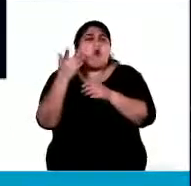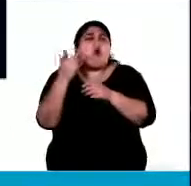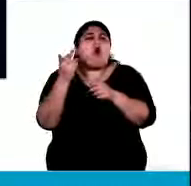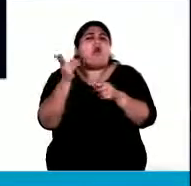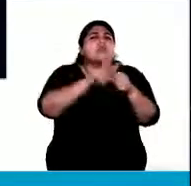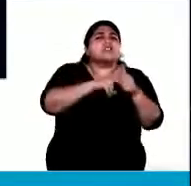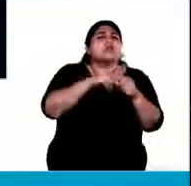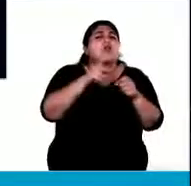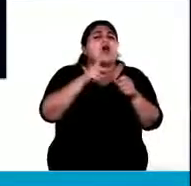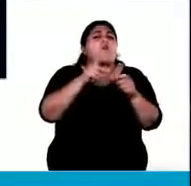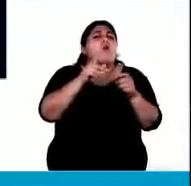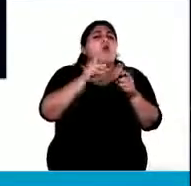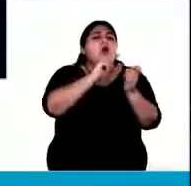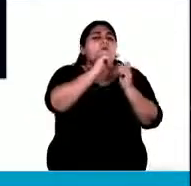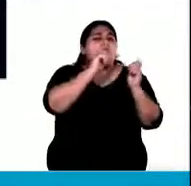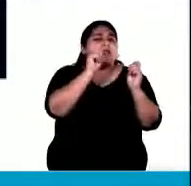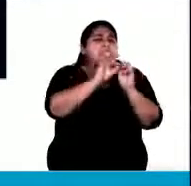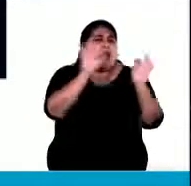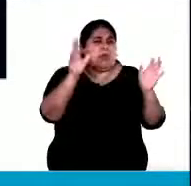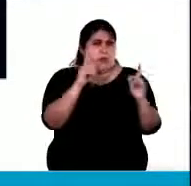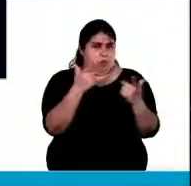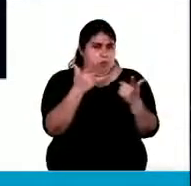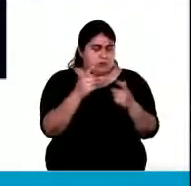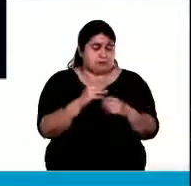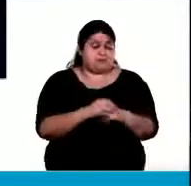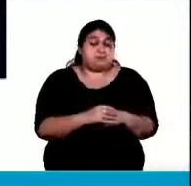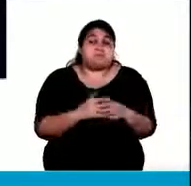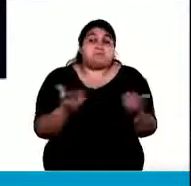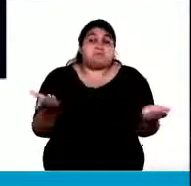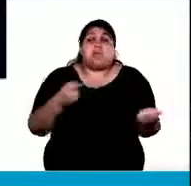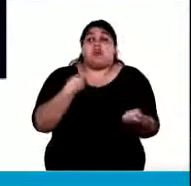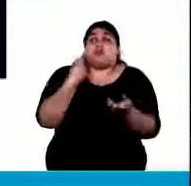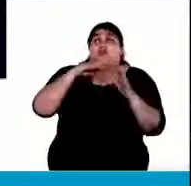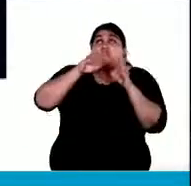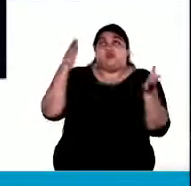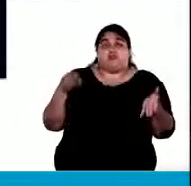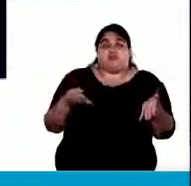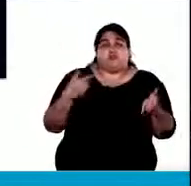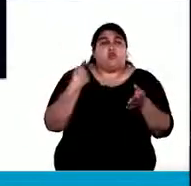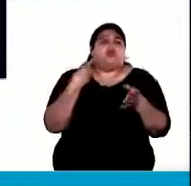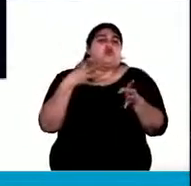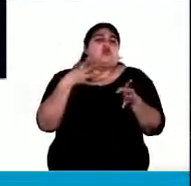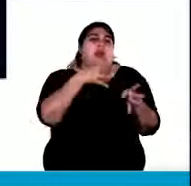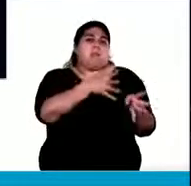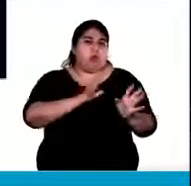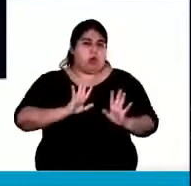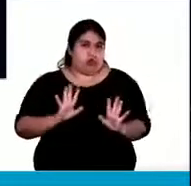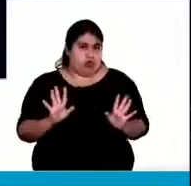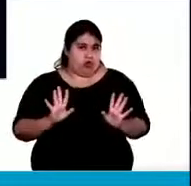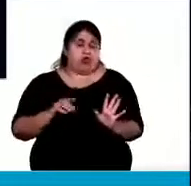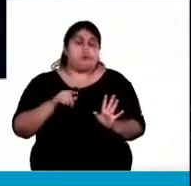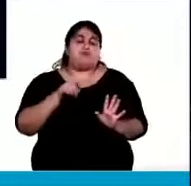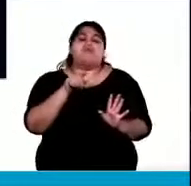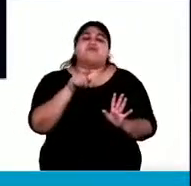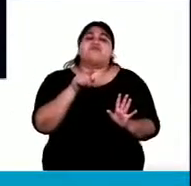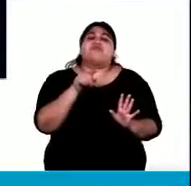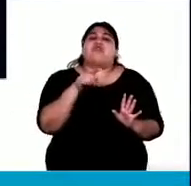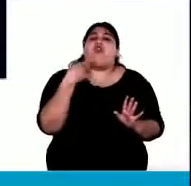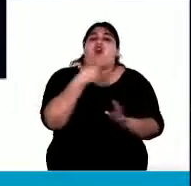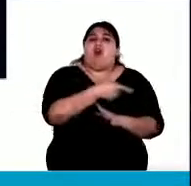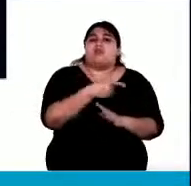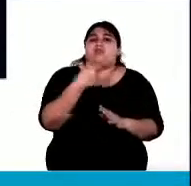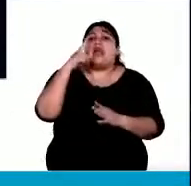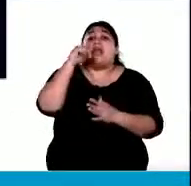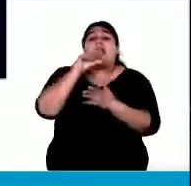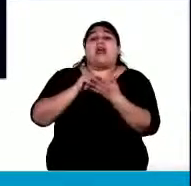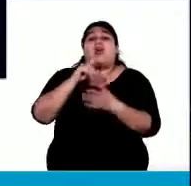de prensa. Me parece que es responsabilidad de esta Cámara repudiar la actitud que han tomado los legisladores